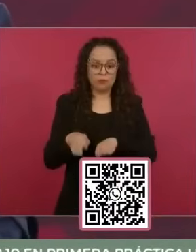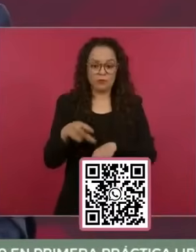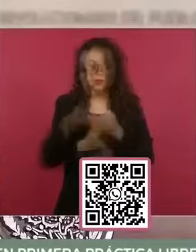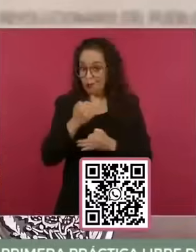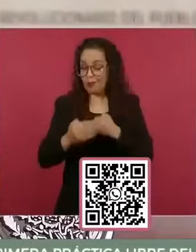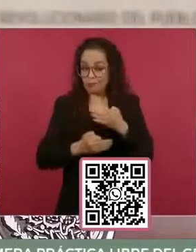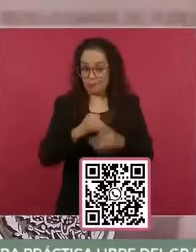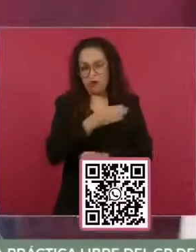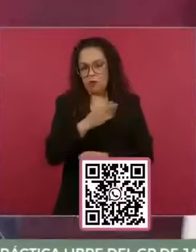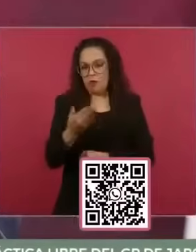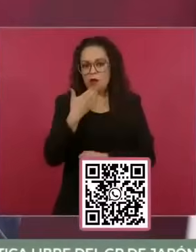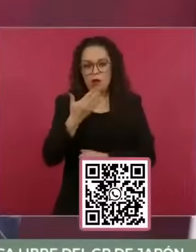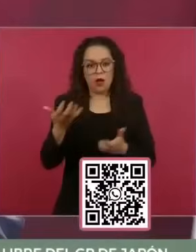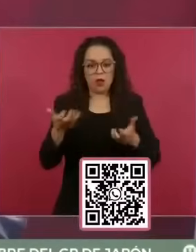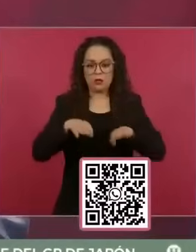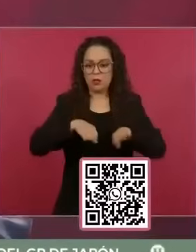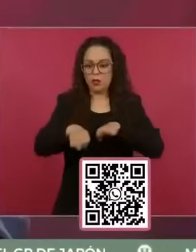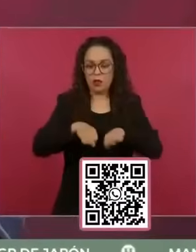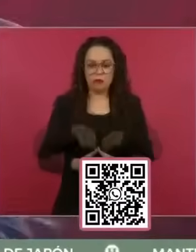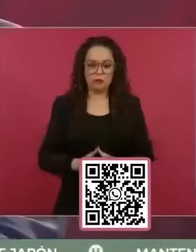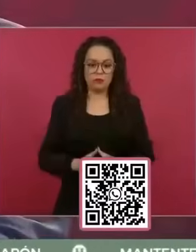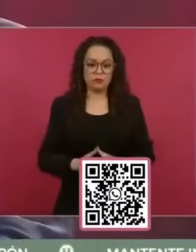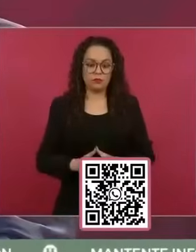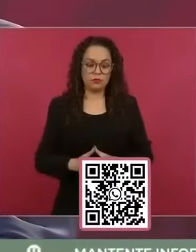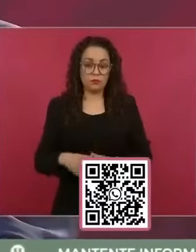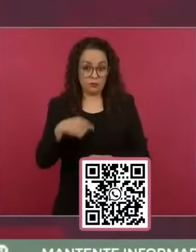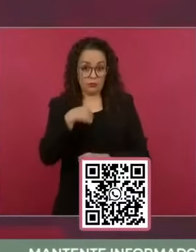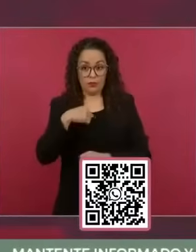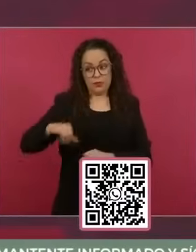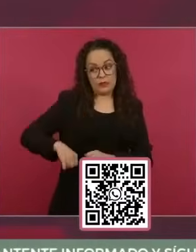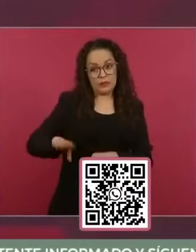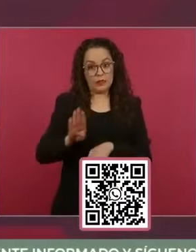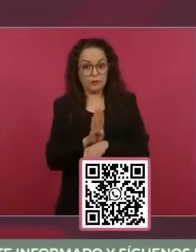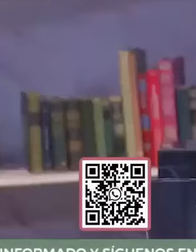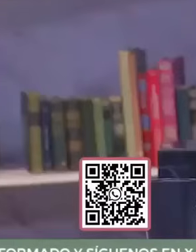¿eh? O sea, no estoy buscando inclinar la balanza por nadie.